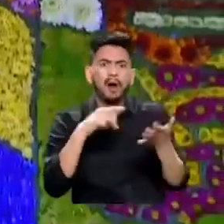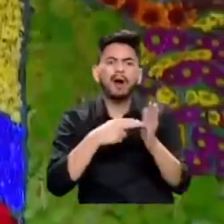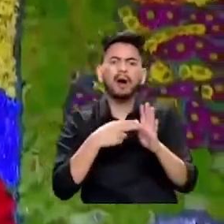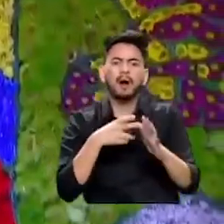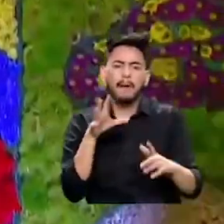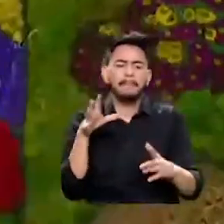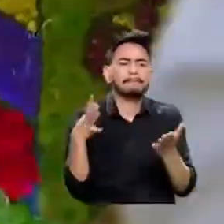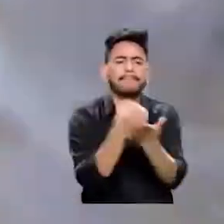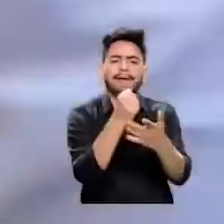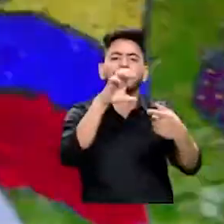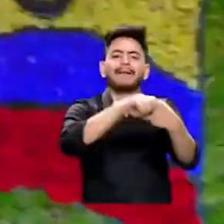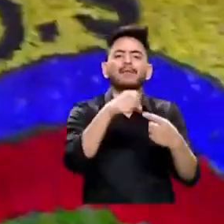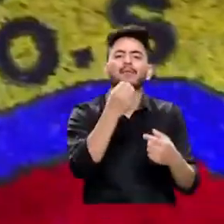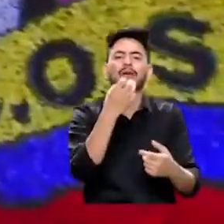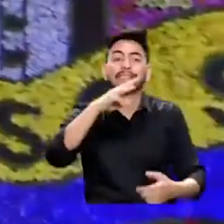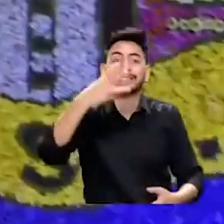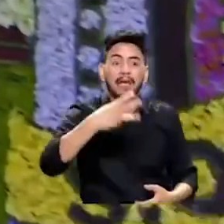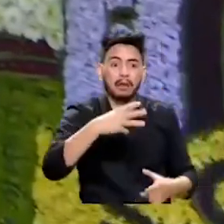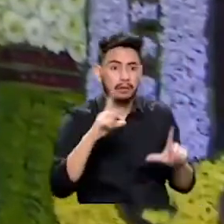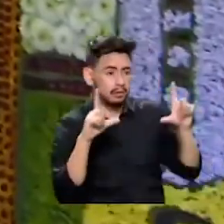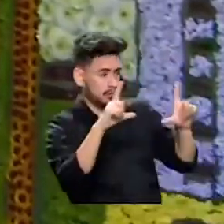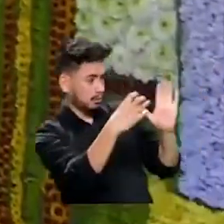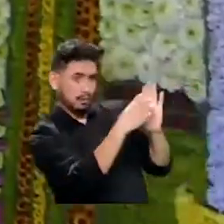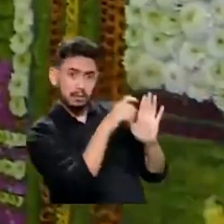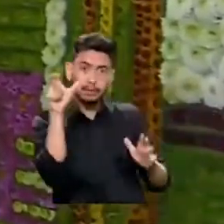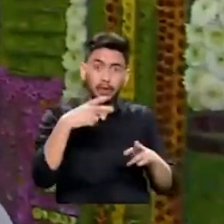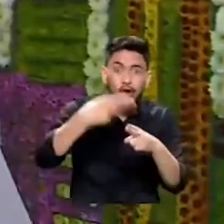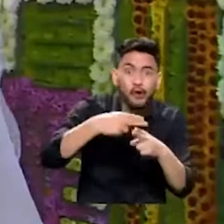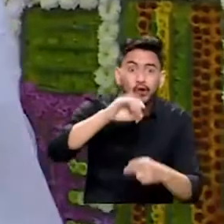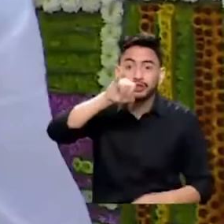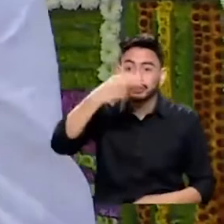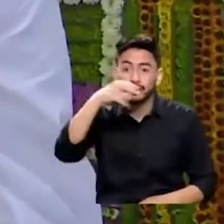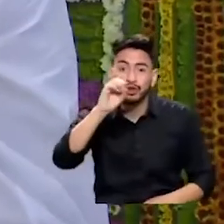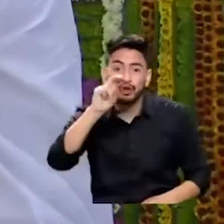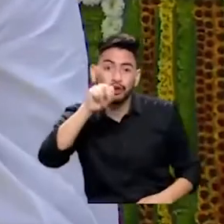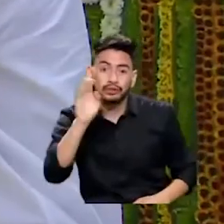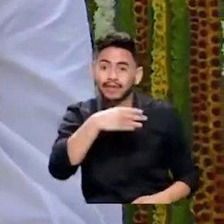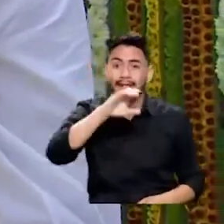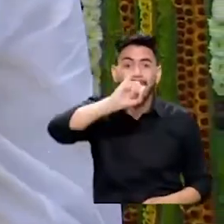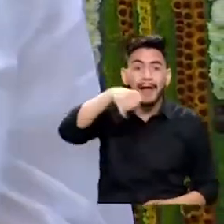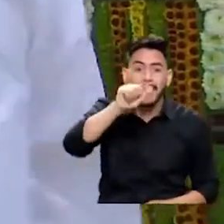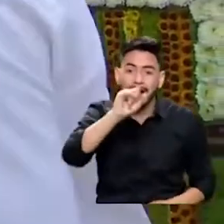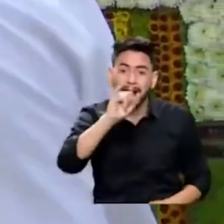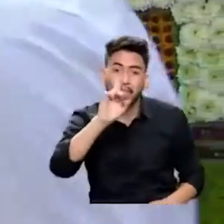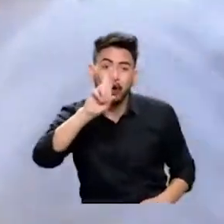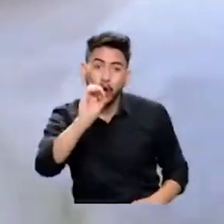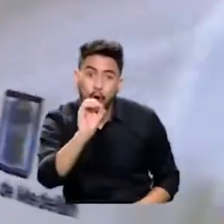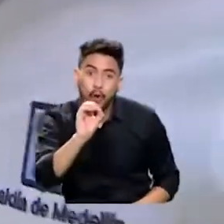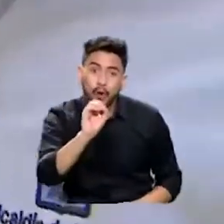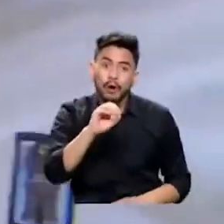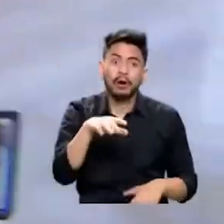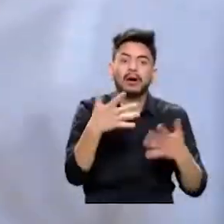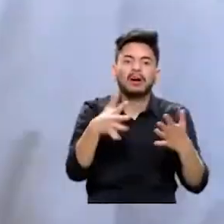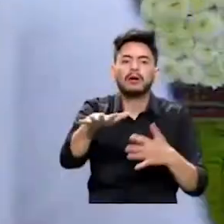silleta emblemática, John Jairo a Teortúa Alzate, de la vereda La Palma, Guardianes de la Tierra,